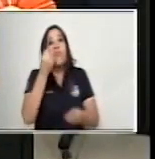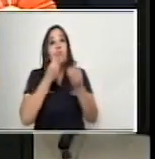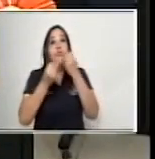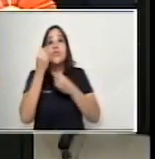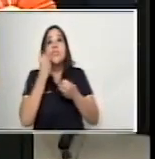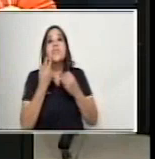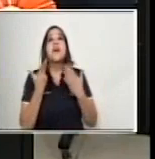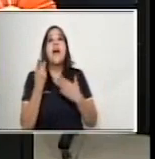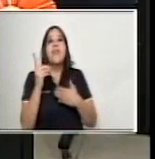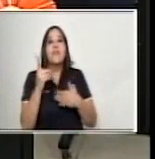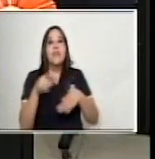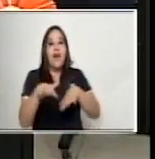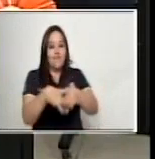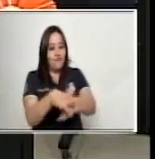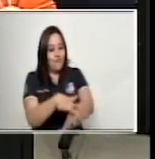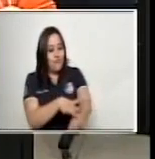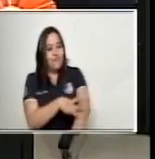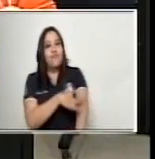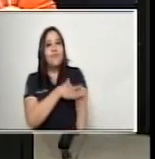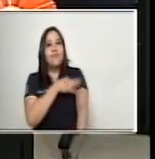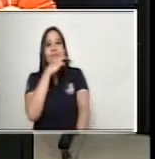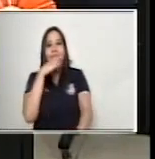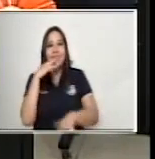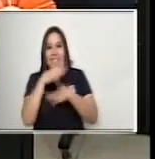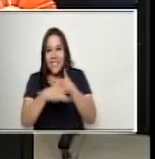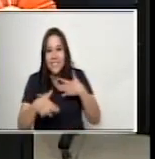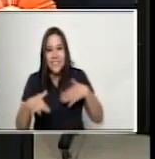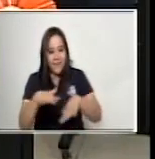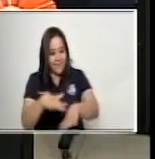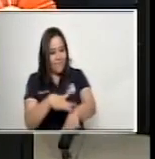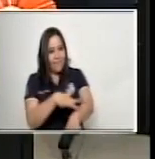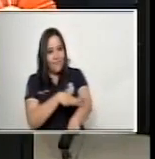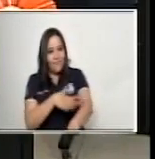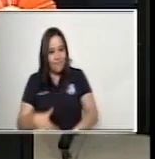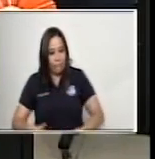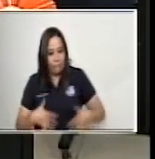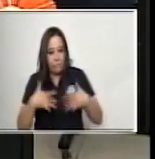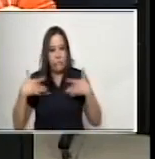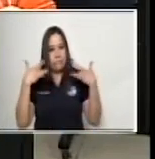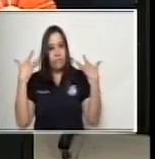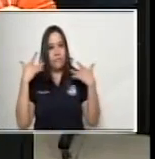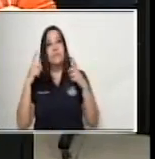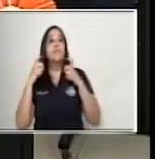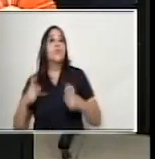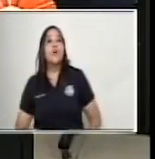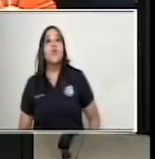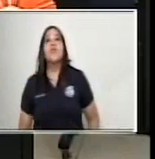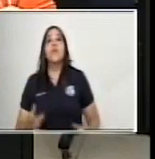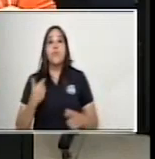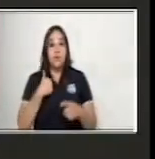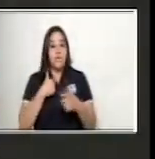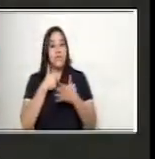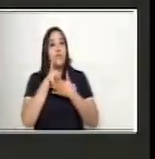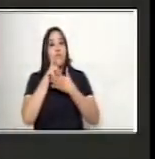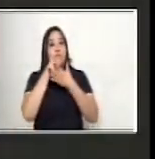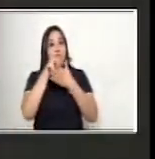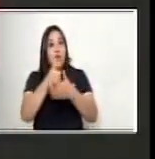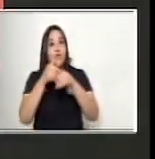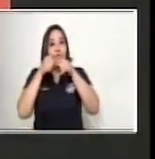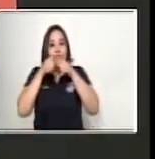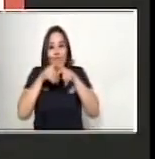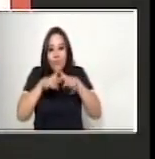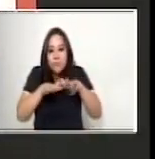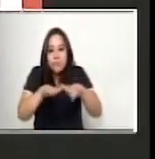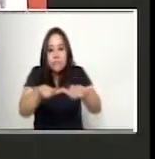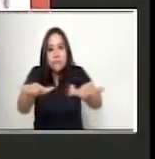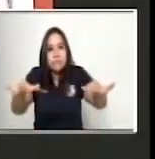al sistema circulatorio. Y el sistema circulatorio nos ayuda a expander, por decirlo de